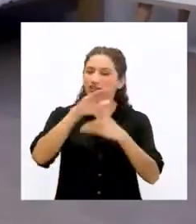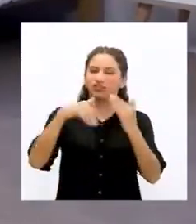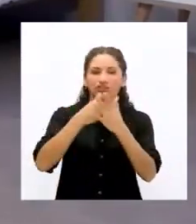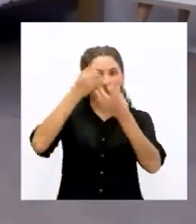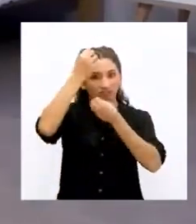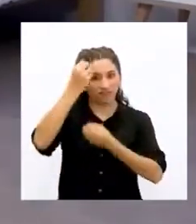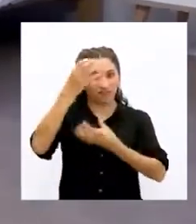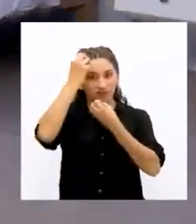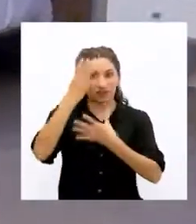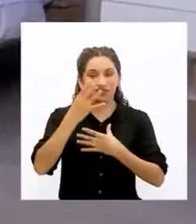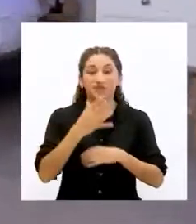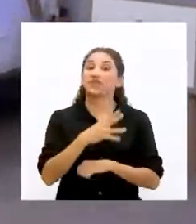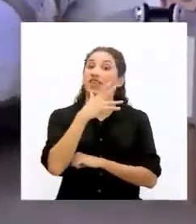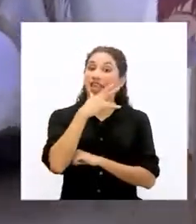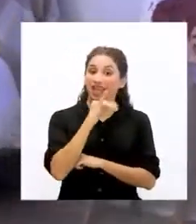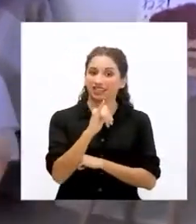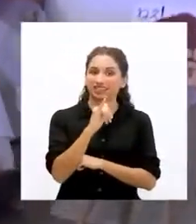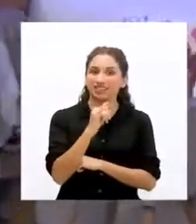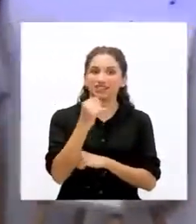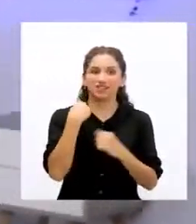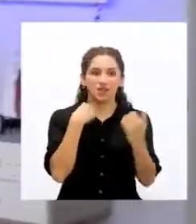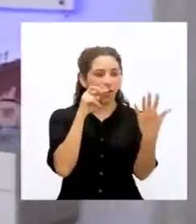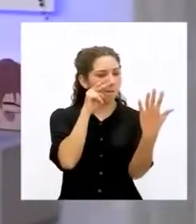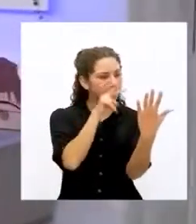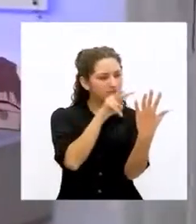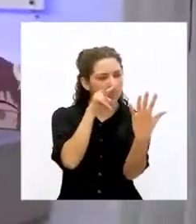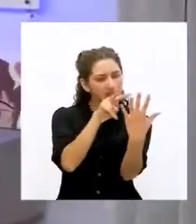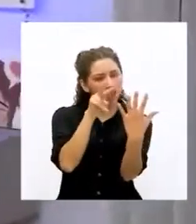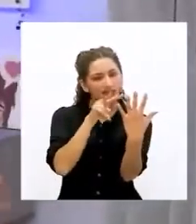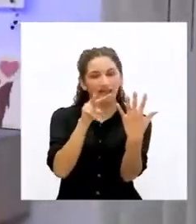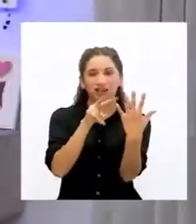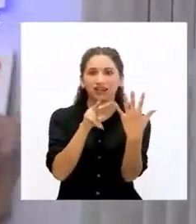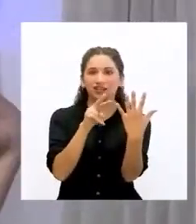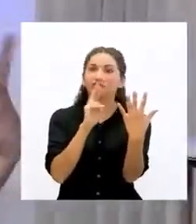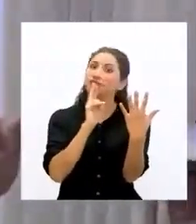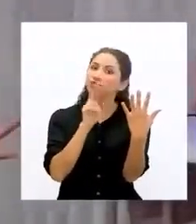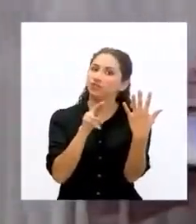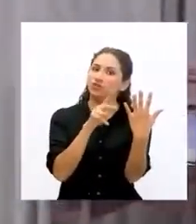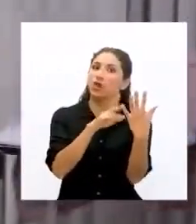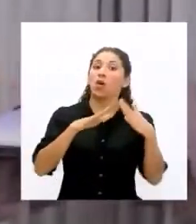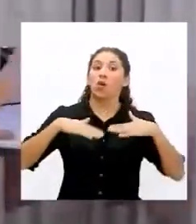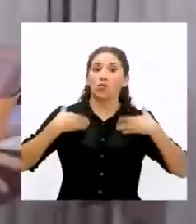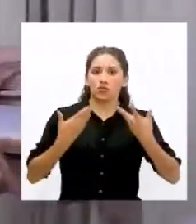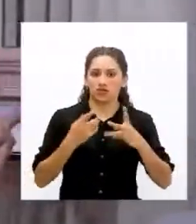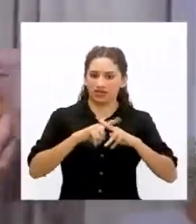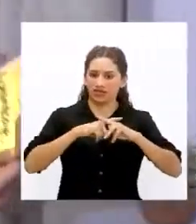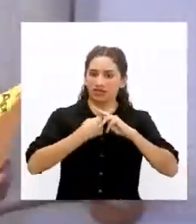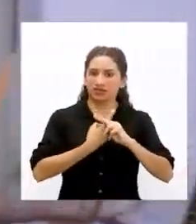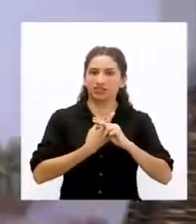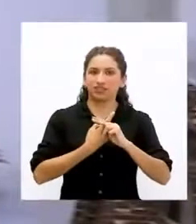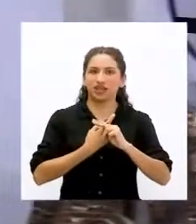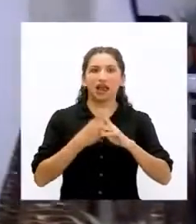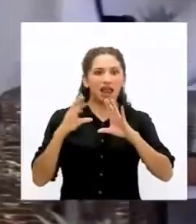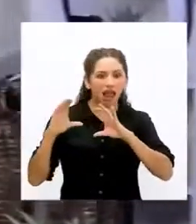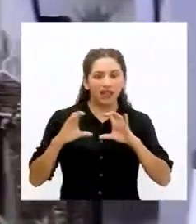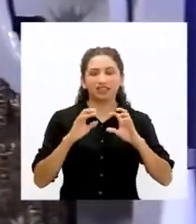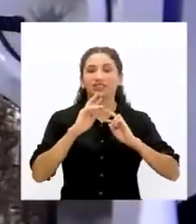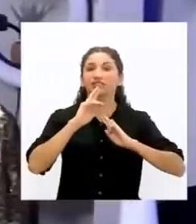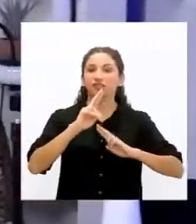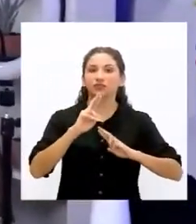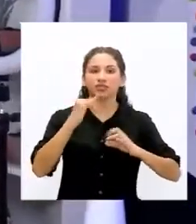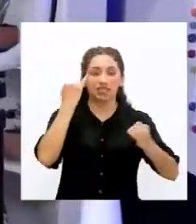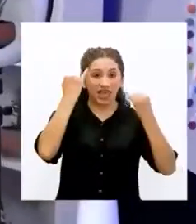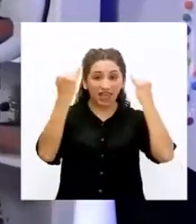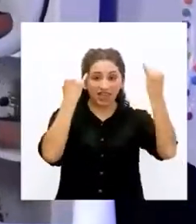datos. Así, viendo los resultados, pudimos empezar a formar respuestas o